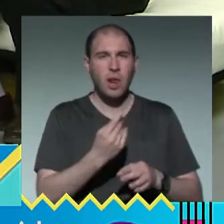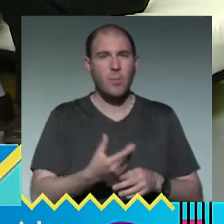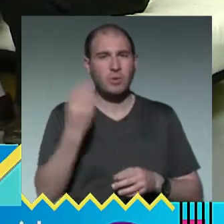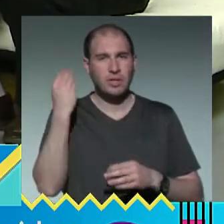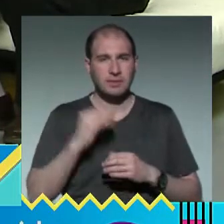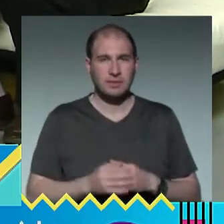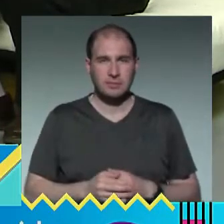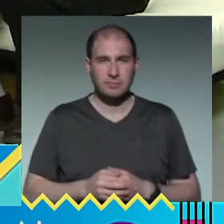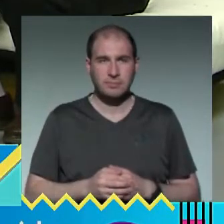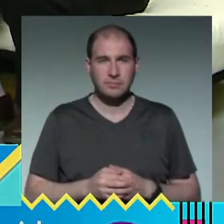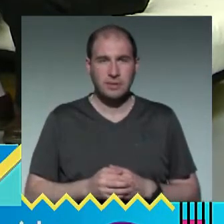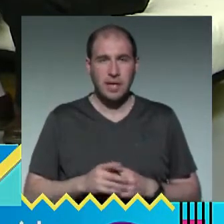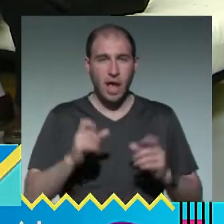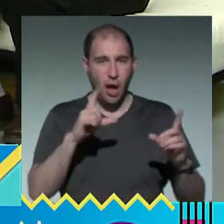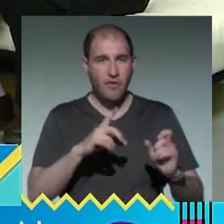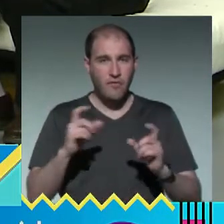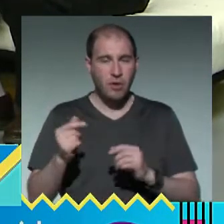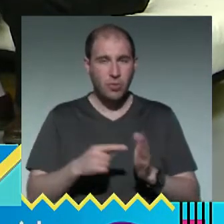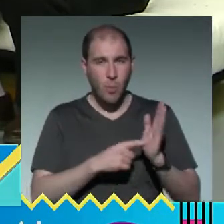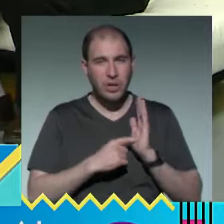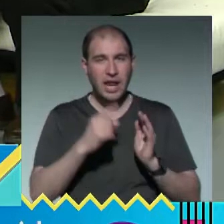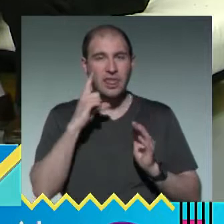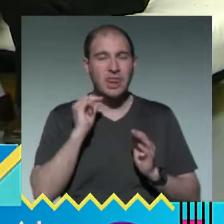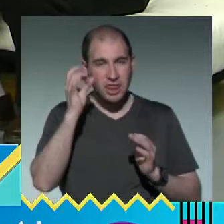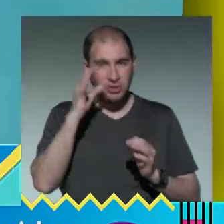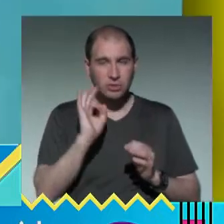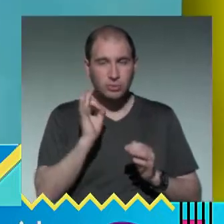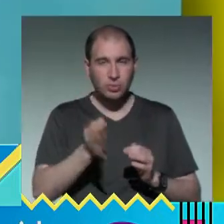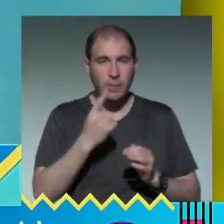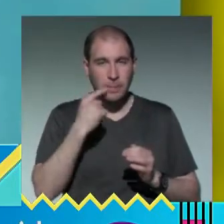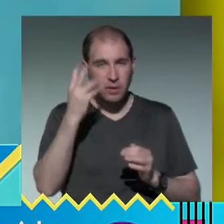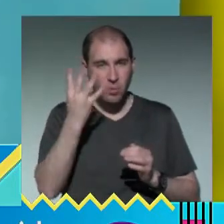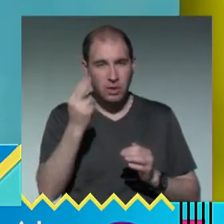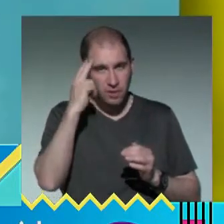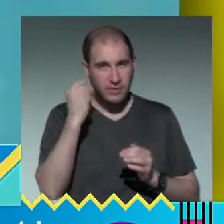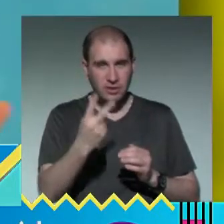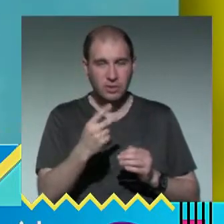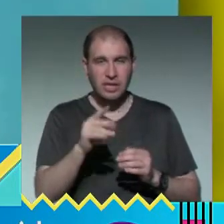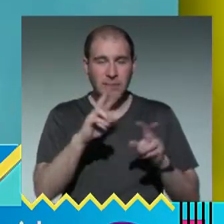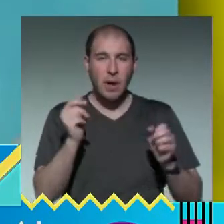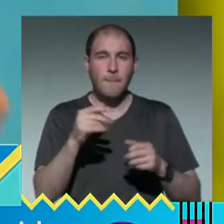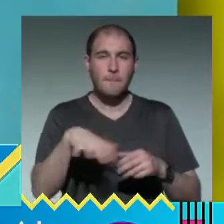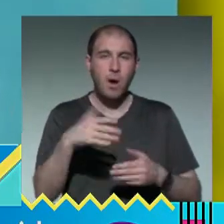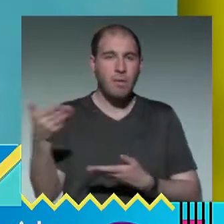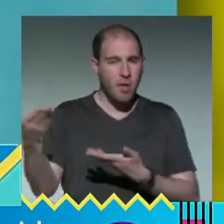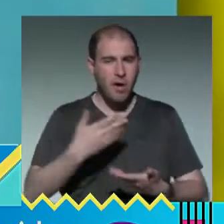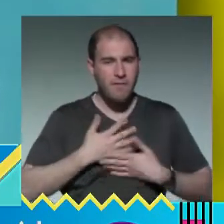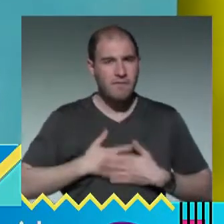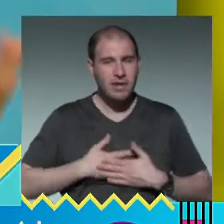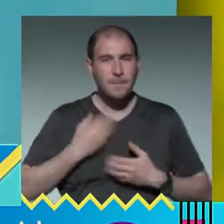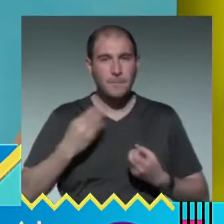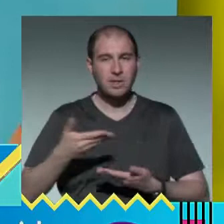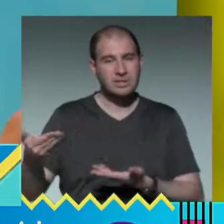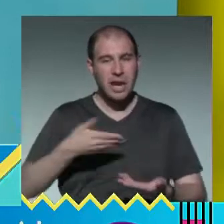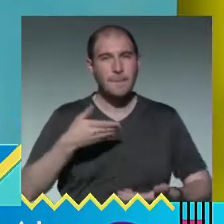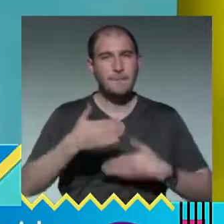veces, en las imágenes que nos mostraban de ese 12 de octubre de 1492, se hablaba de los pueblos recibiéndolos contentos porque nos traían